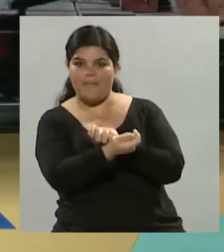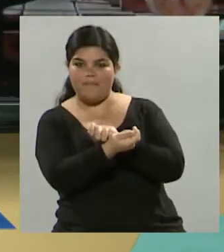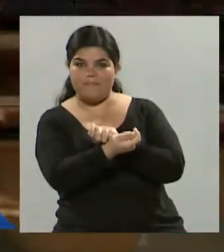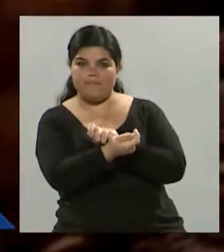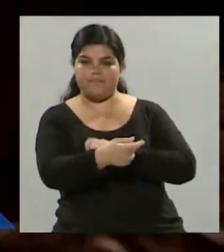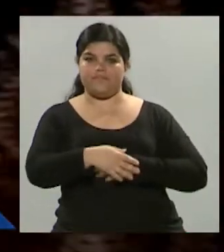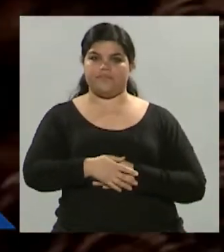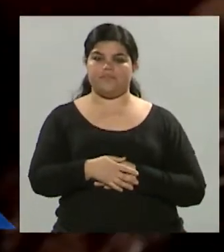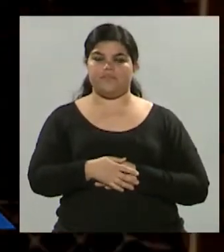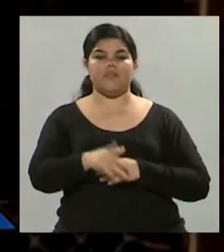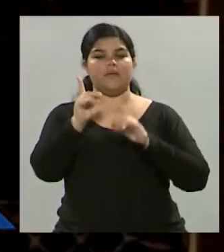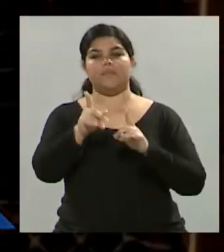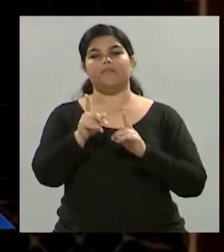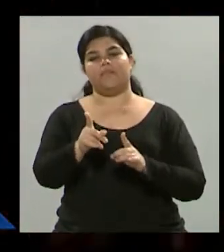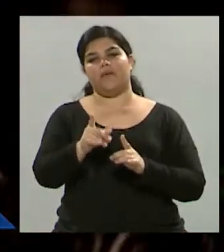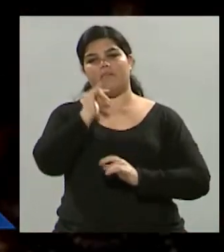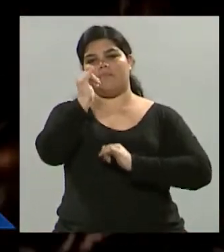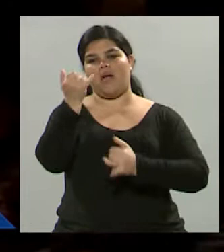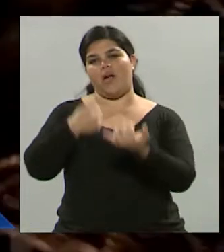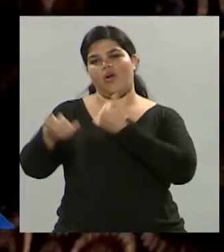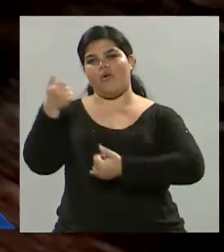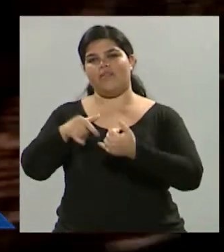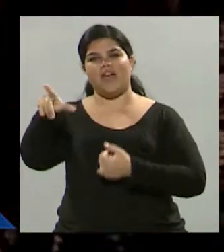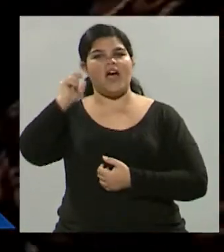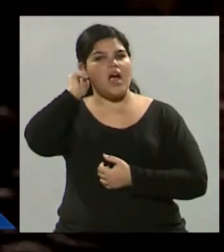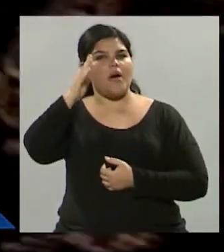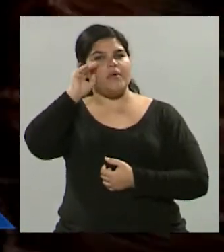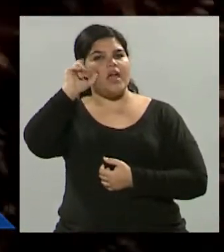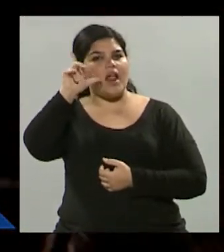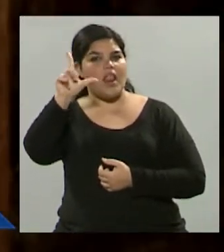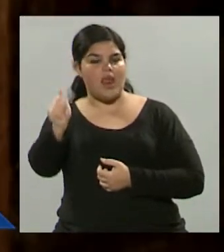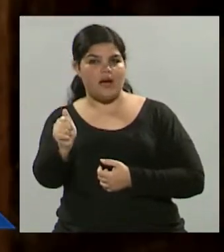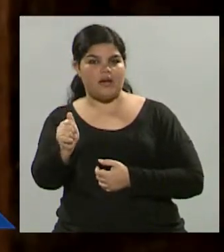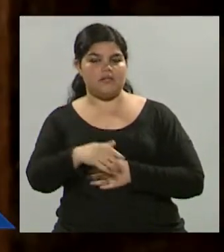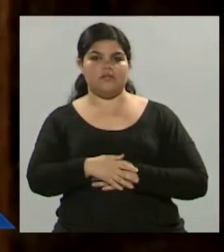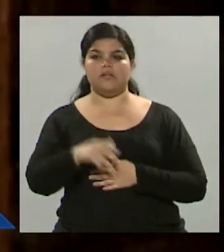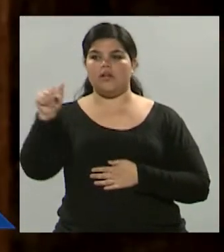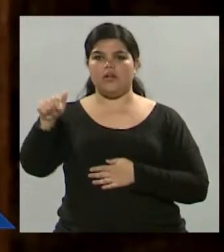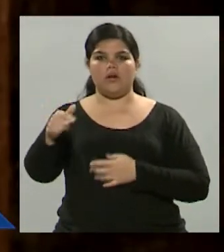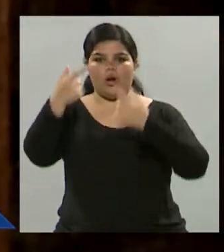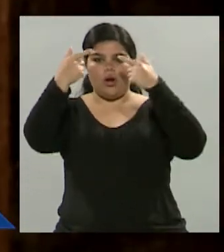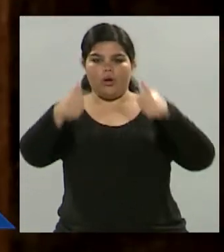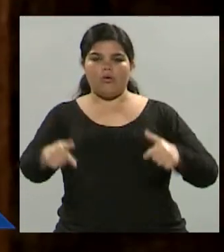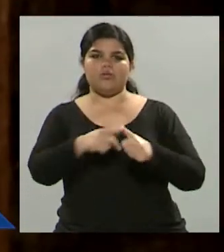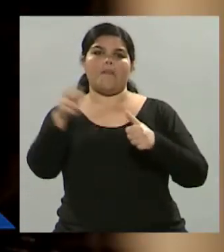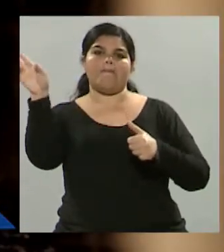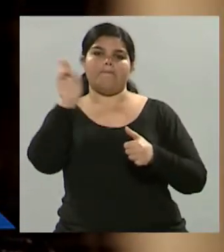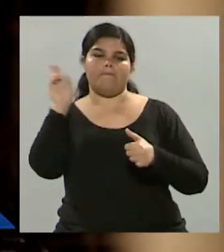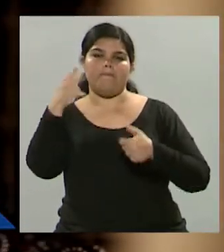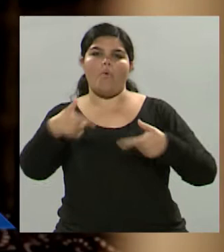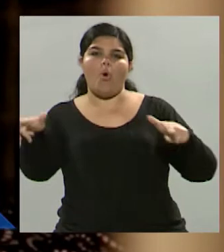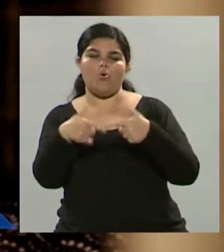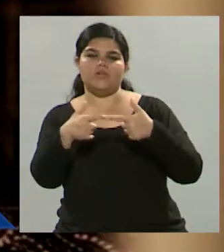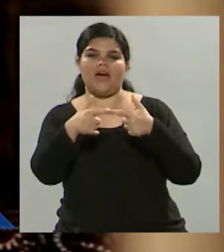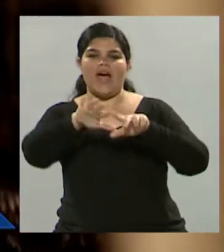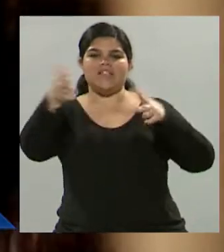También un poco como contaba Gabriela, cómo se ha ido construyendo todo esto. Cuando reunimos todos estos objetos, la música, la escenografía y eso, creamos